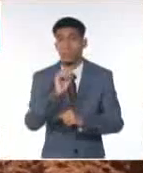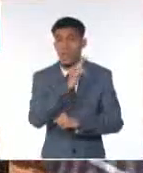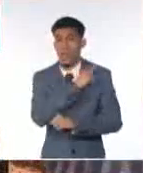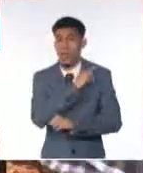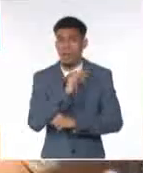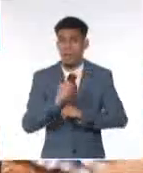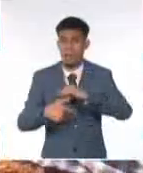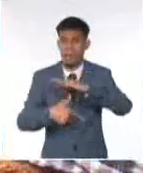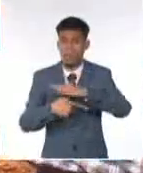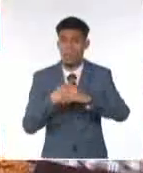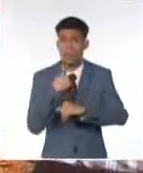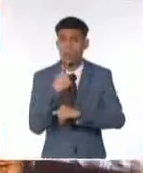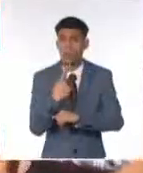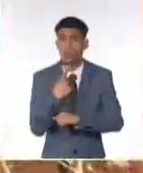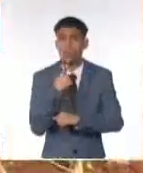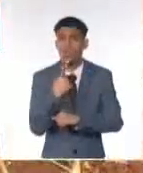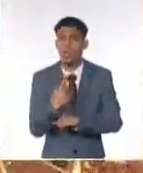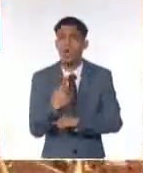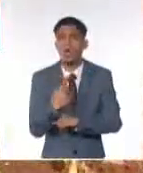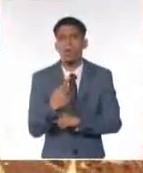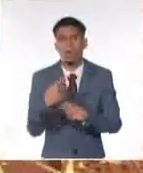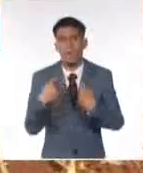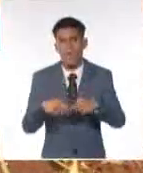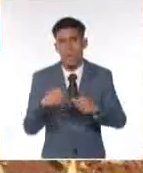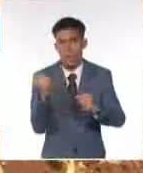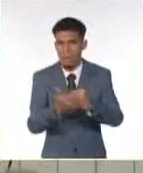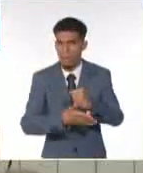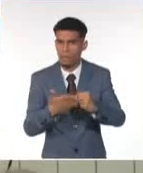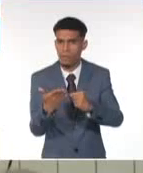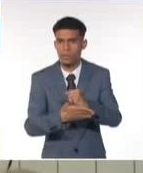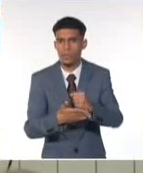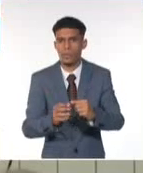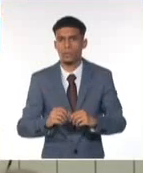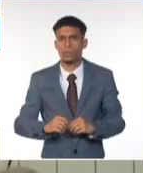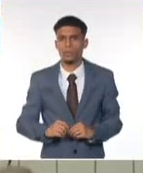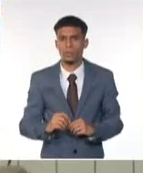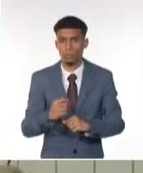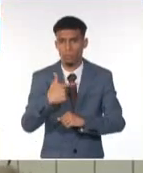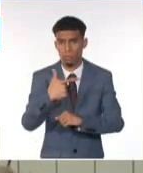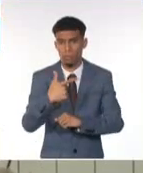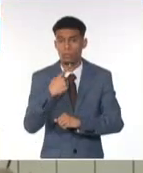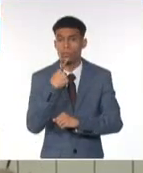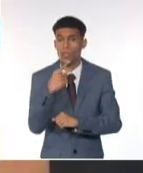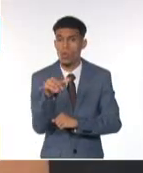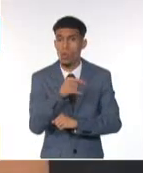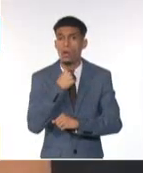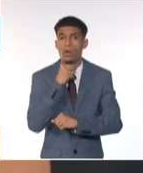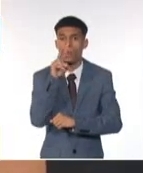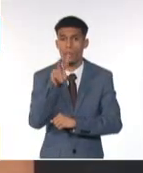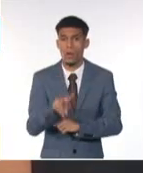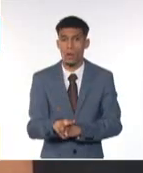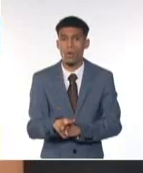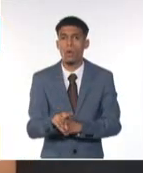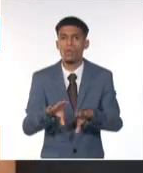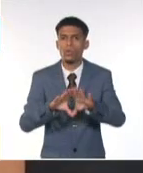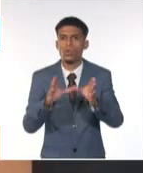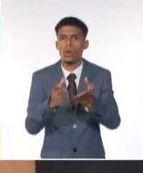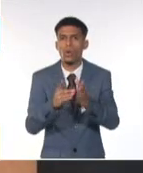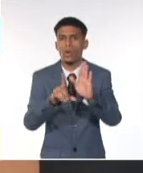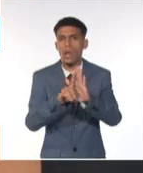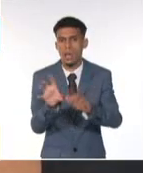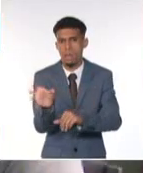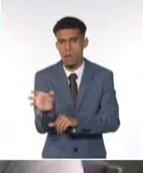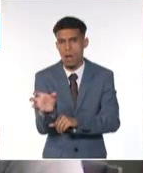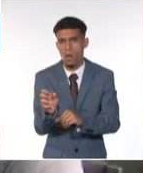y la existencia de caña suficiente para moler en la campaña. El vicepresidente también evaluó la marcha de la bancarización. En